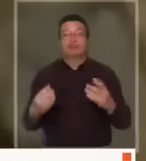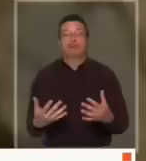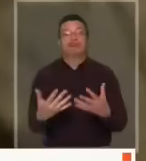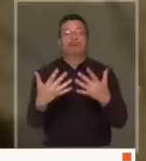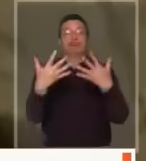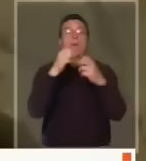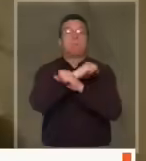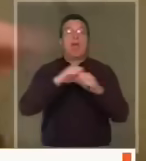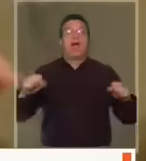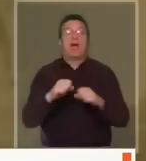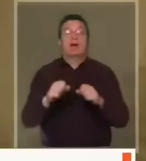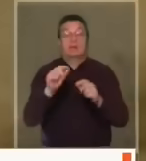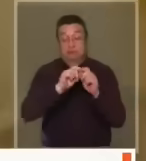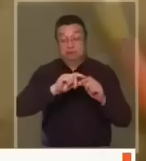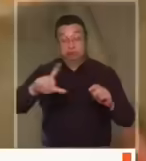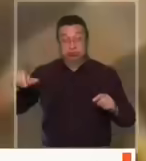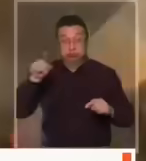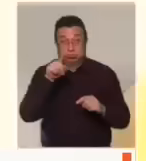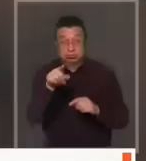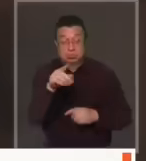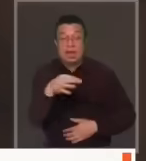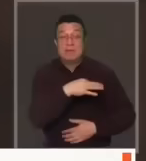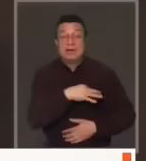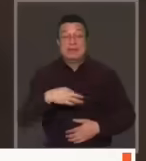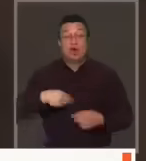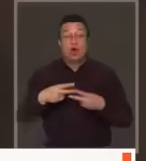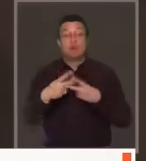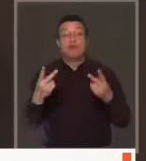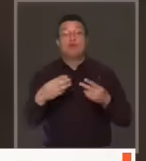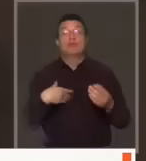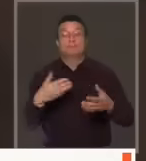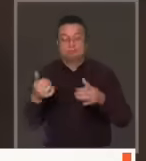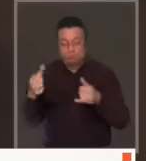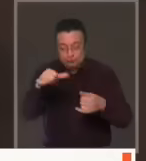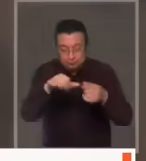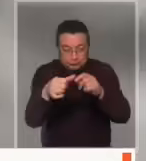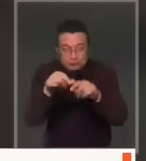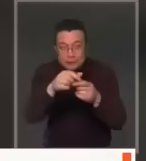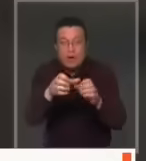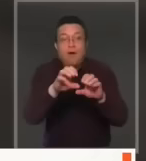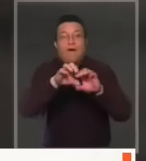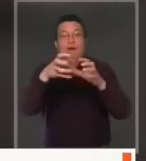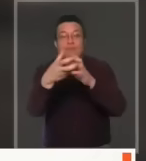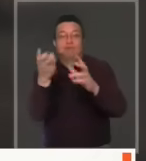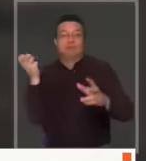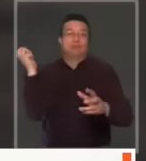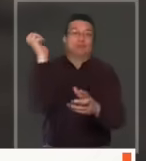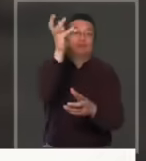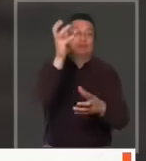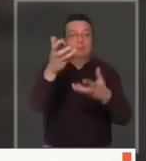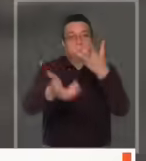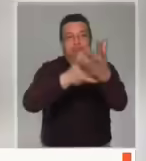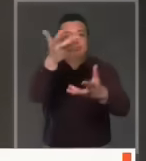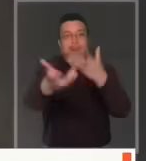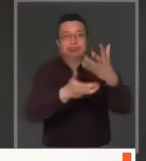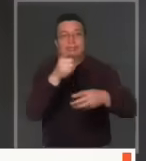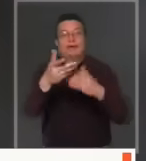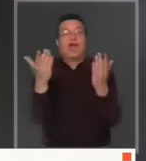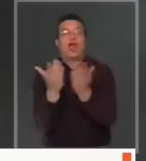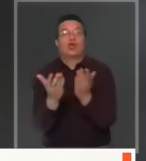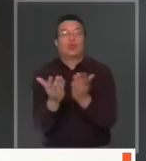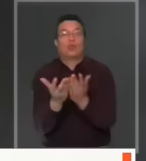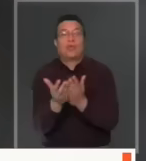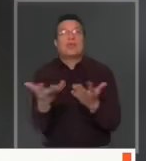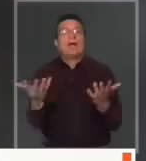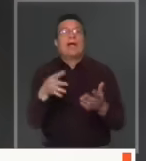que podría tener sus orígenes, según el Ministerio Público, en la manipulación y elaboración de bombas molotov por parte de grupos de estudiantes para ser